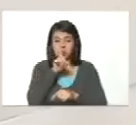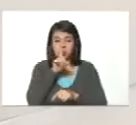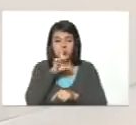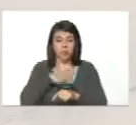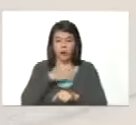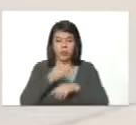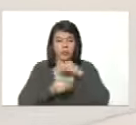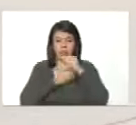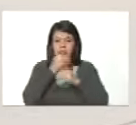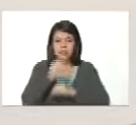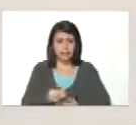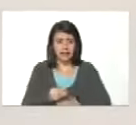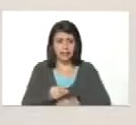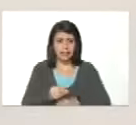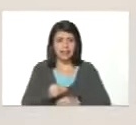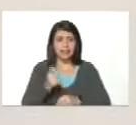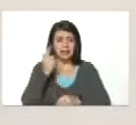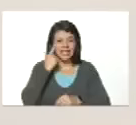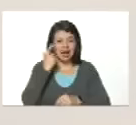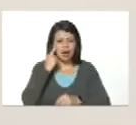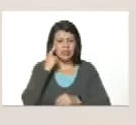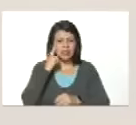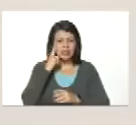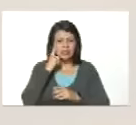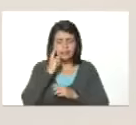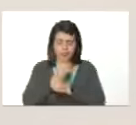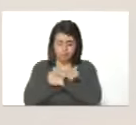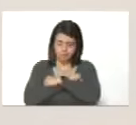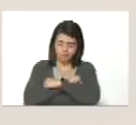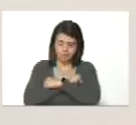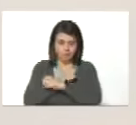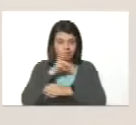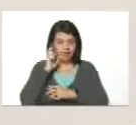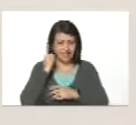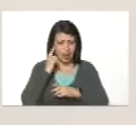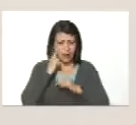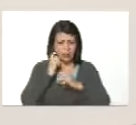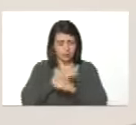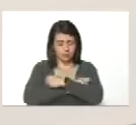remedio que bajar la cerviz y tratar de pasar agachado.